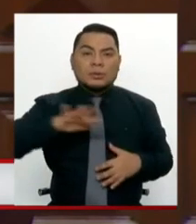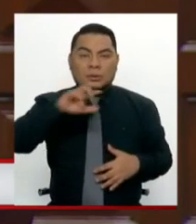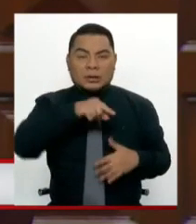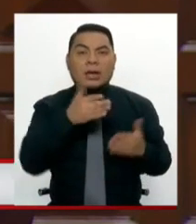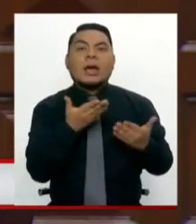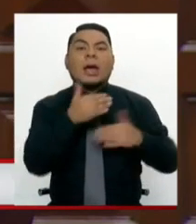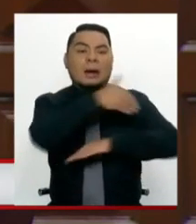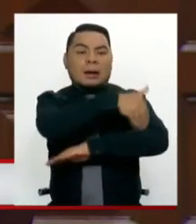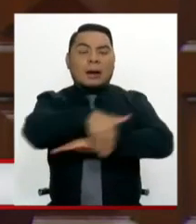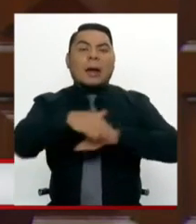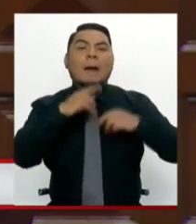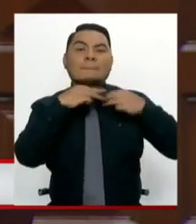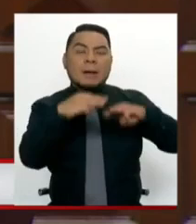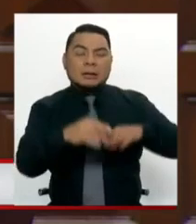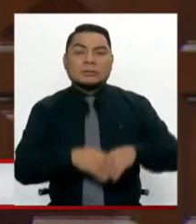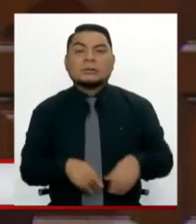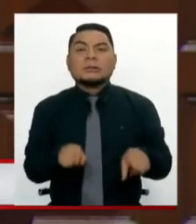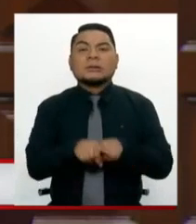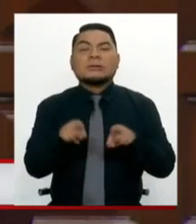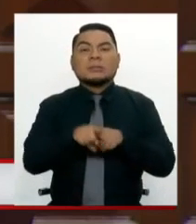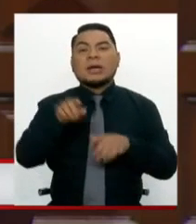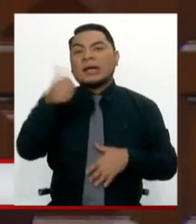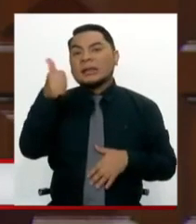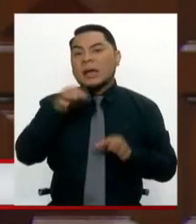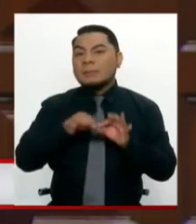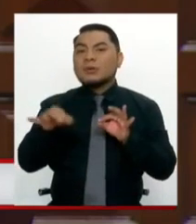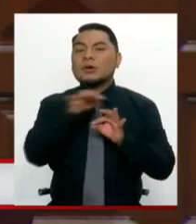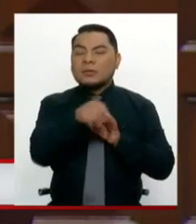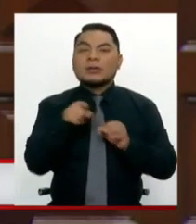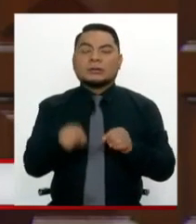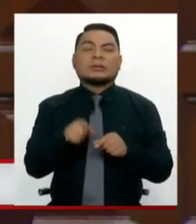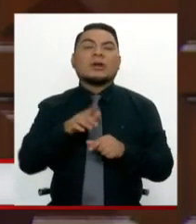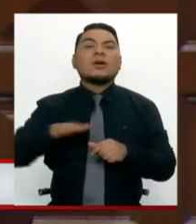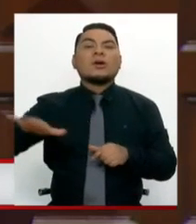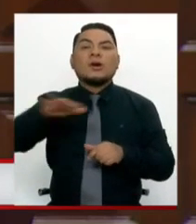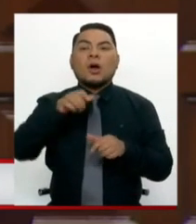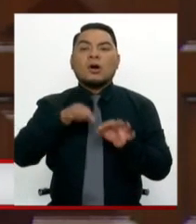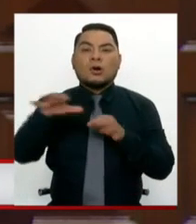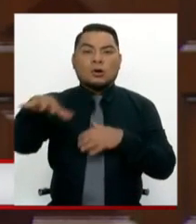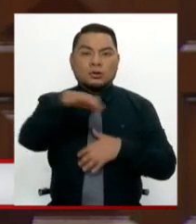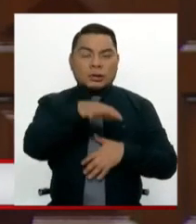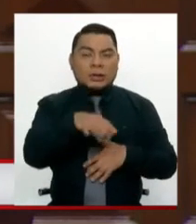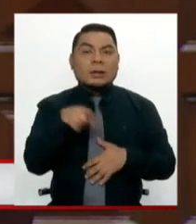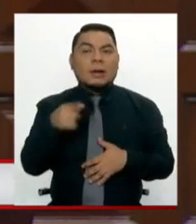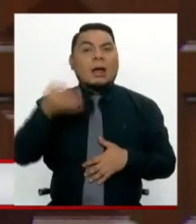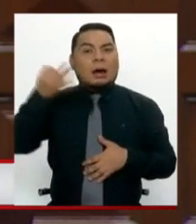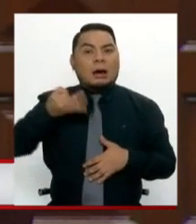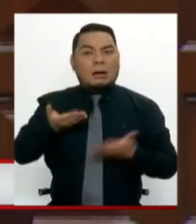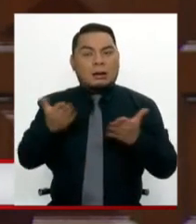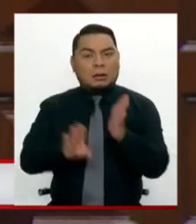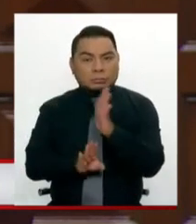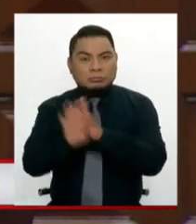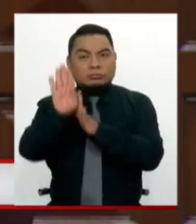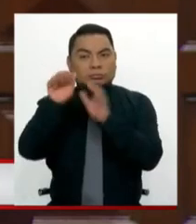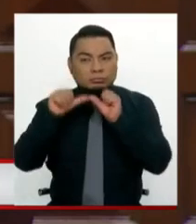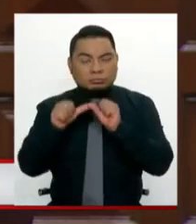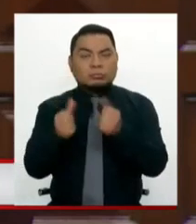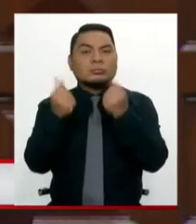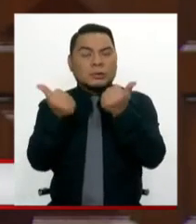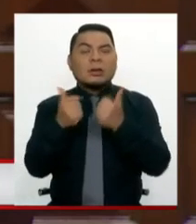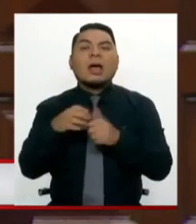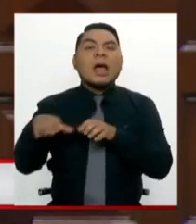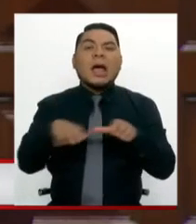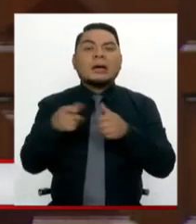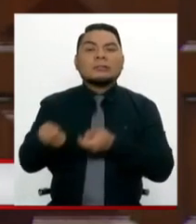ámbito marítimo y 10 provincias del ámbito continental para garantizar el desarrollo sostenible de